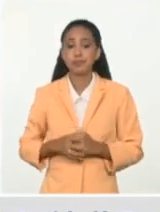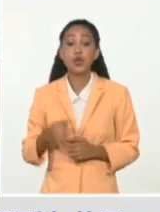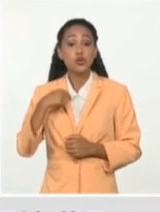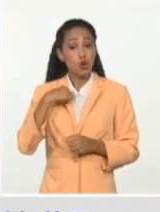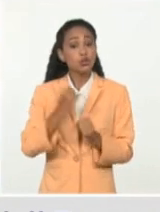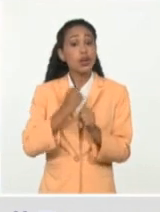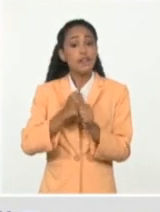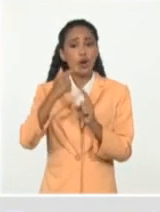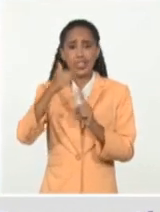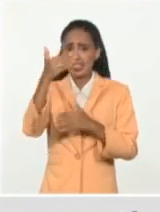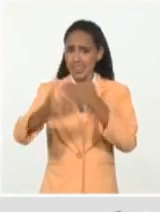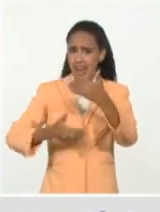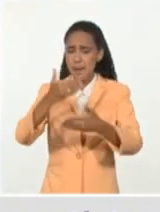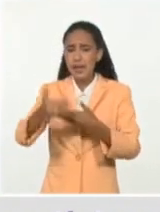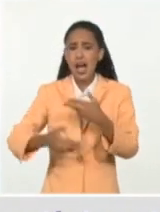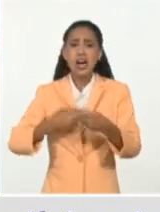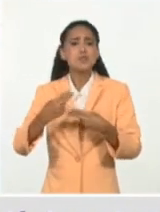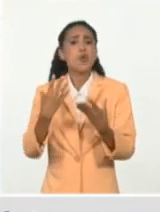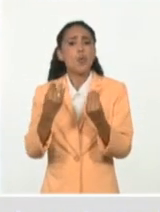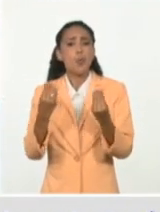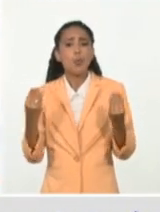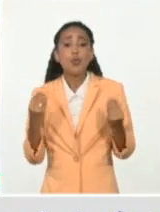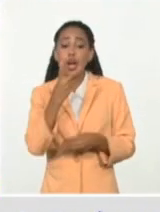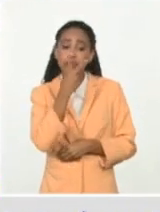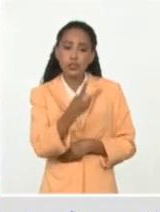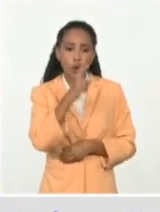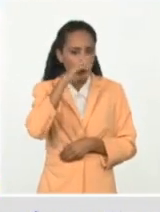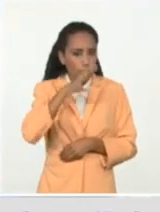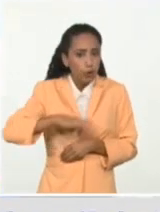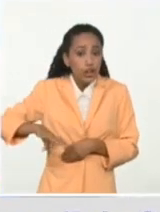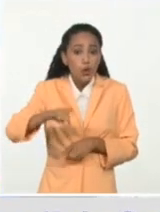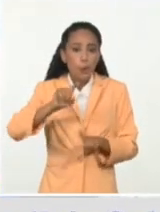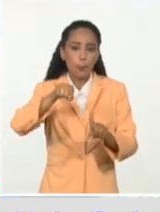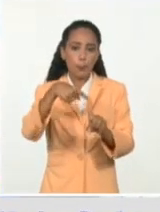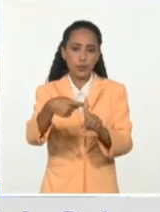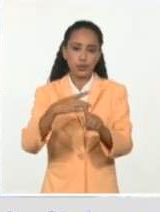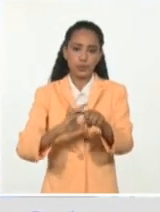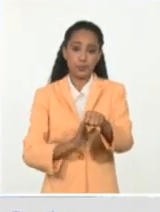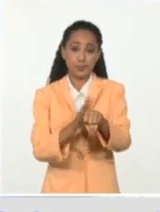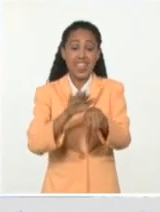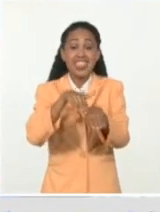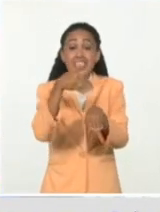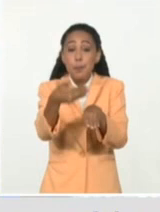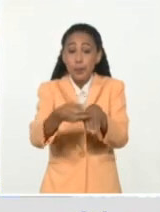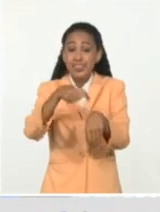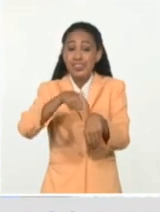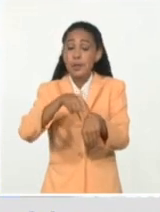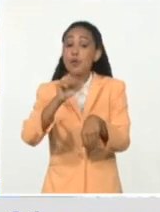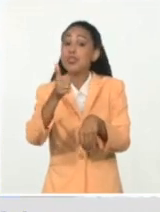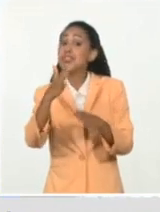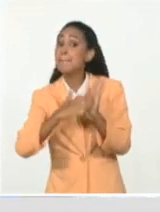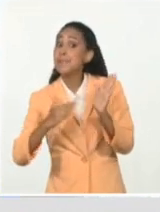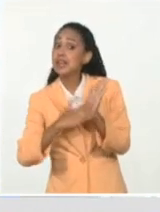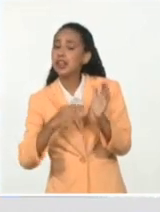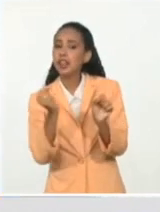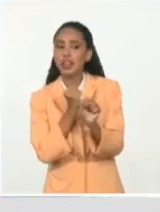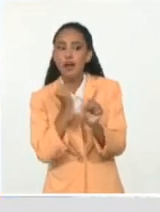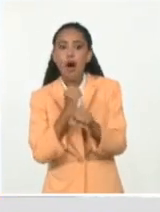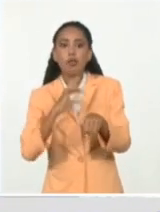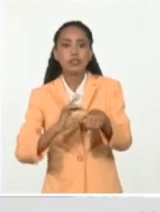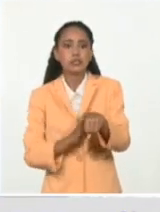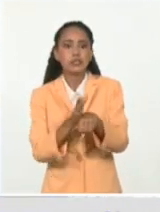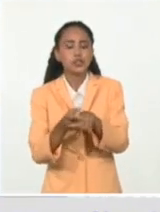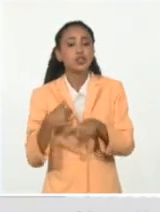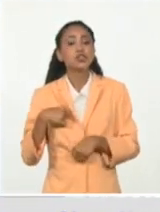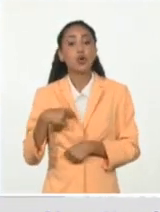procederes invasivos con los niños positivos. Y después de 10 meses trabajando con el COVID, es que me vengo a